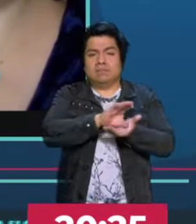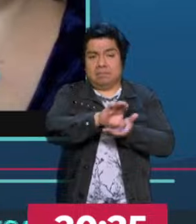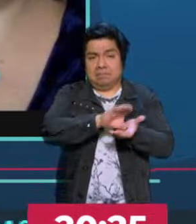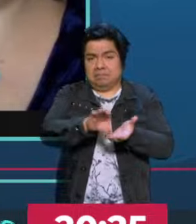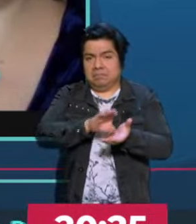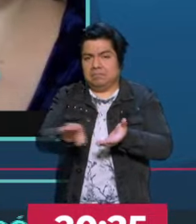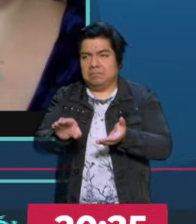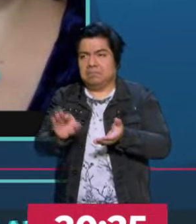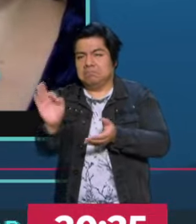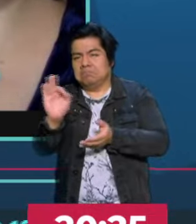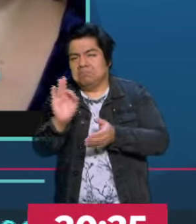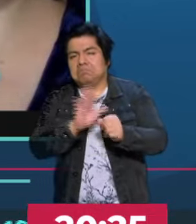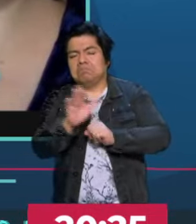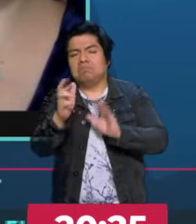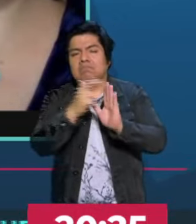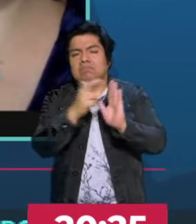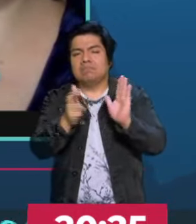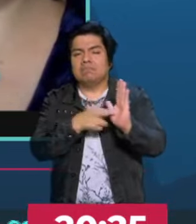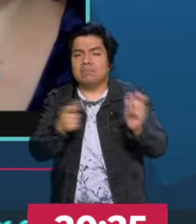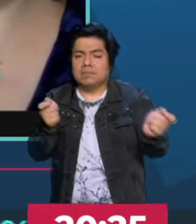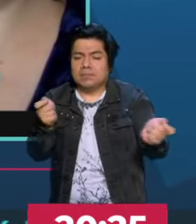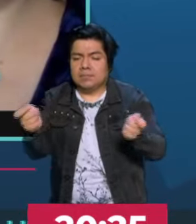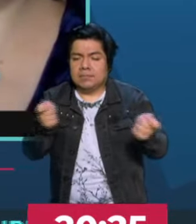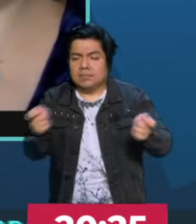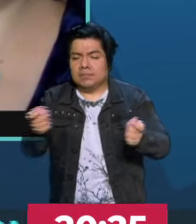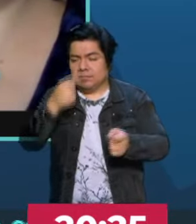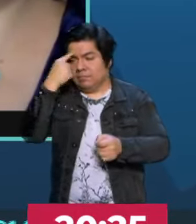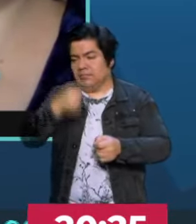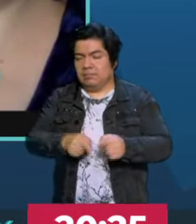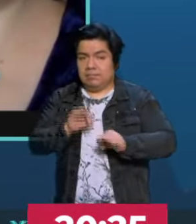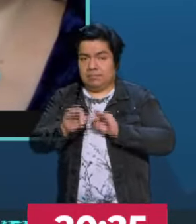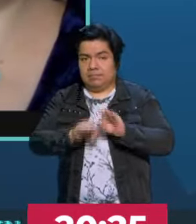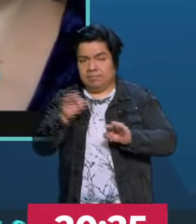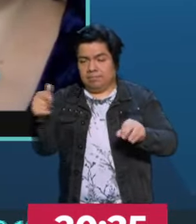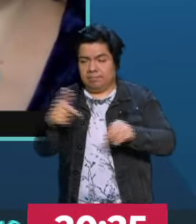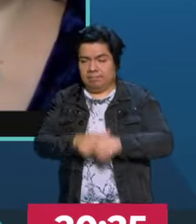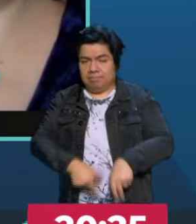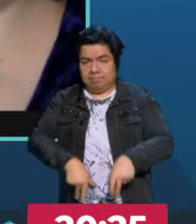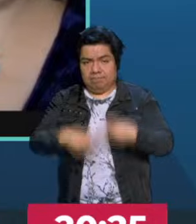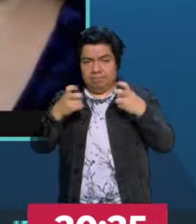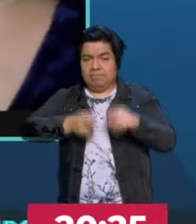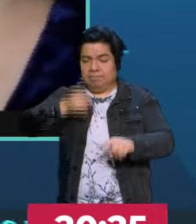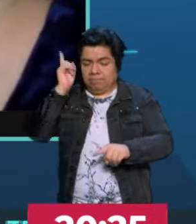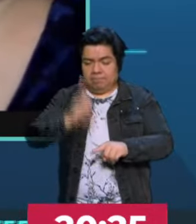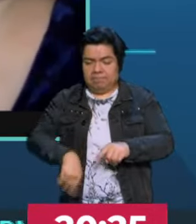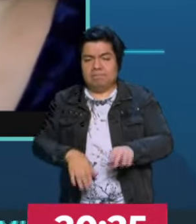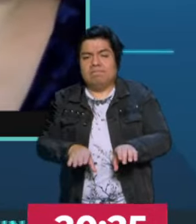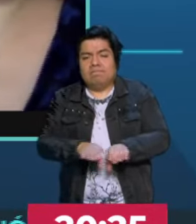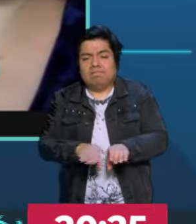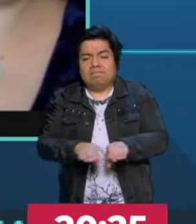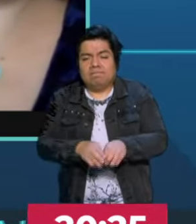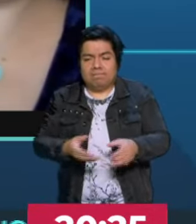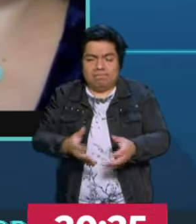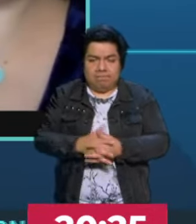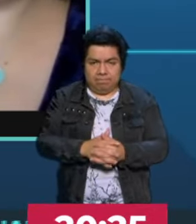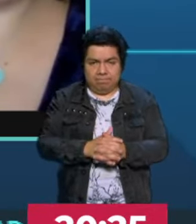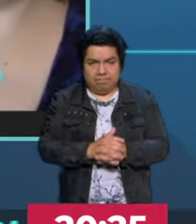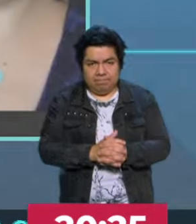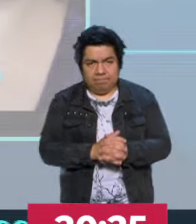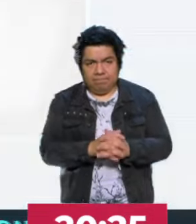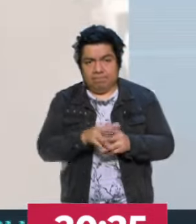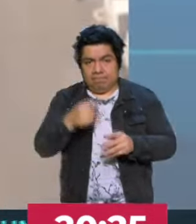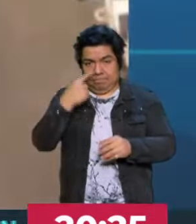medidas se podrían implementar para evitar este tipo, pues, de huachicoleo fiscal? Mira, has hecho un planteamiento